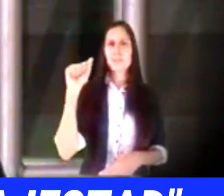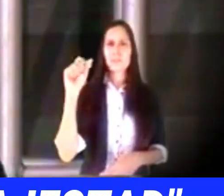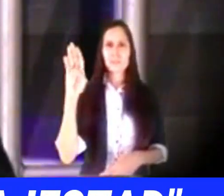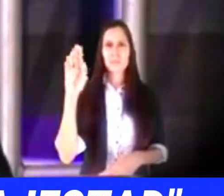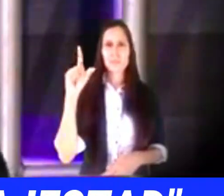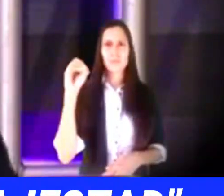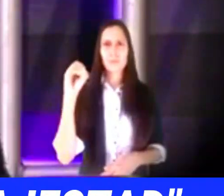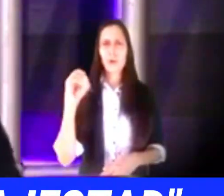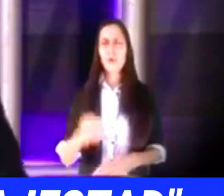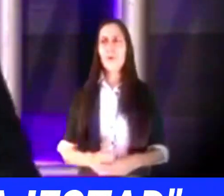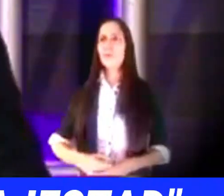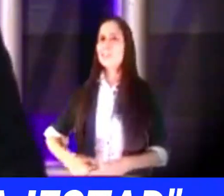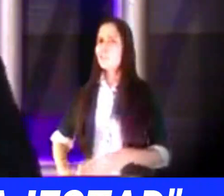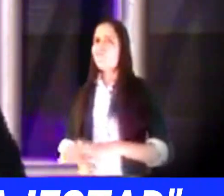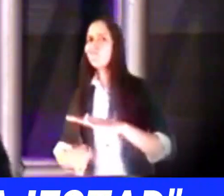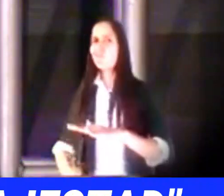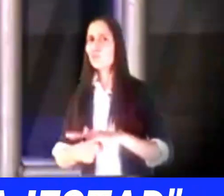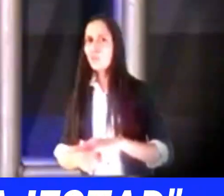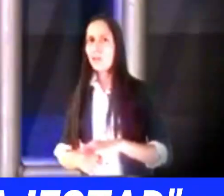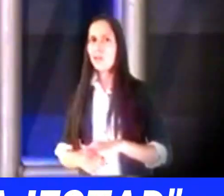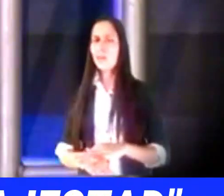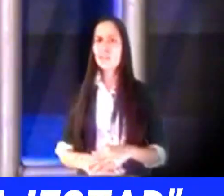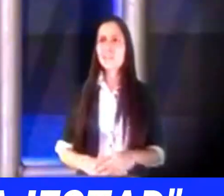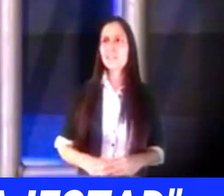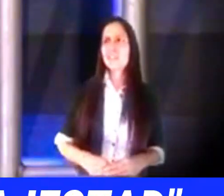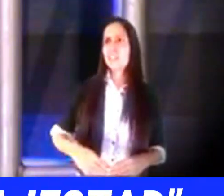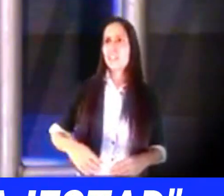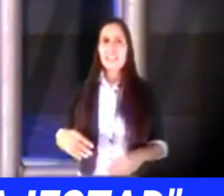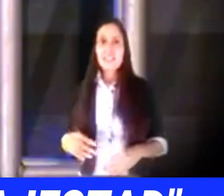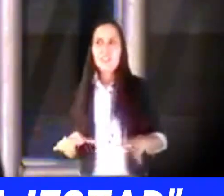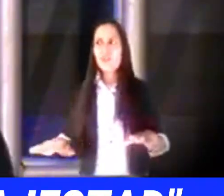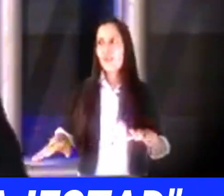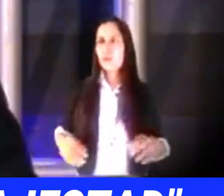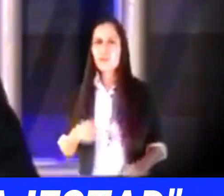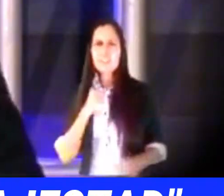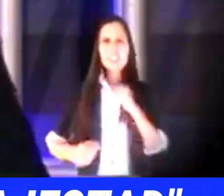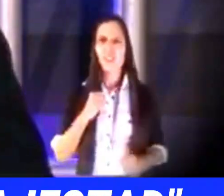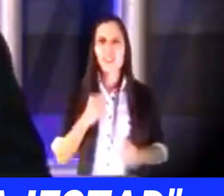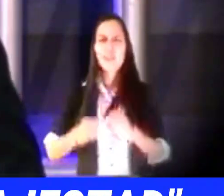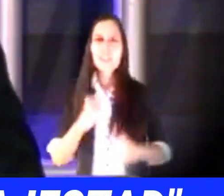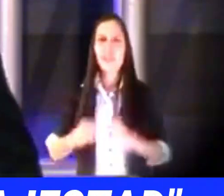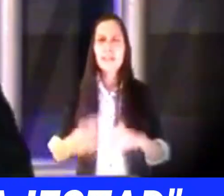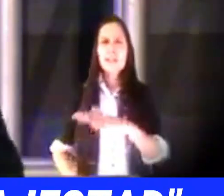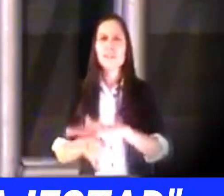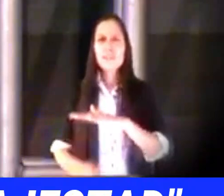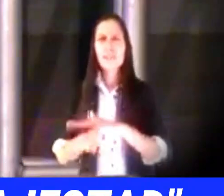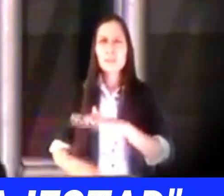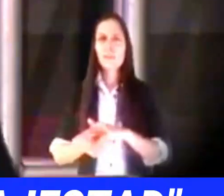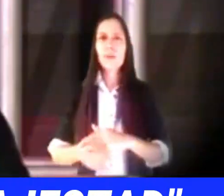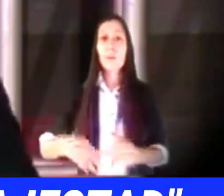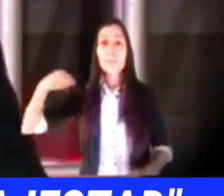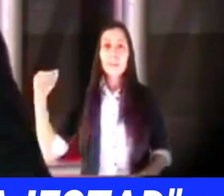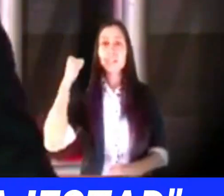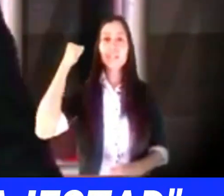verdad, en el estadio corren, pero uno solo se lleva el premio. Y para recibir la corona hay que terminar